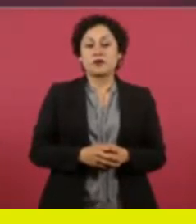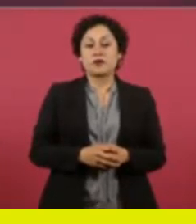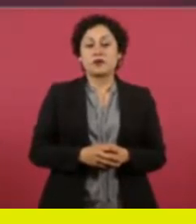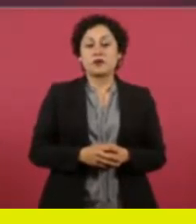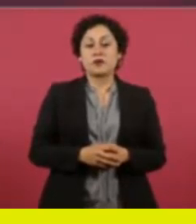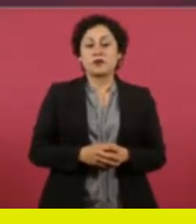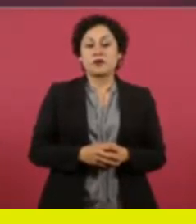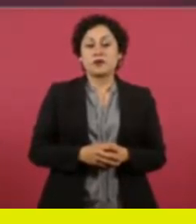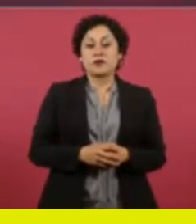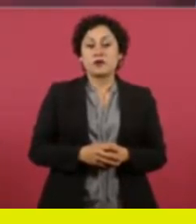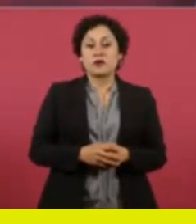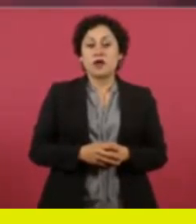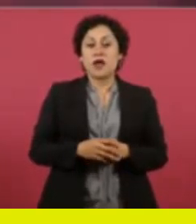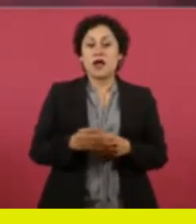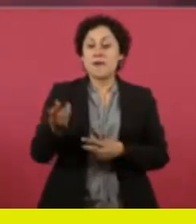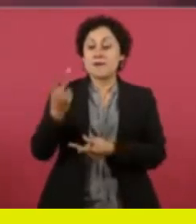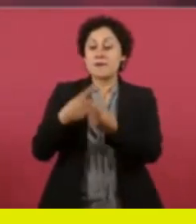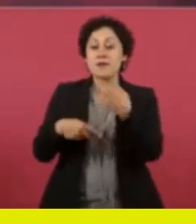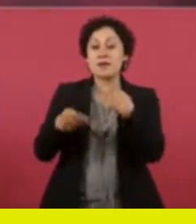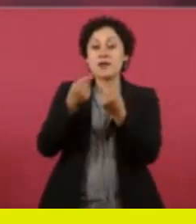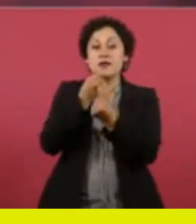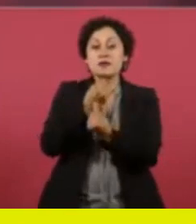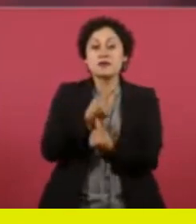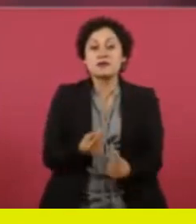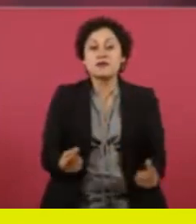como 1000 niños.